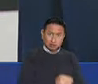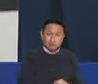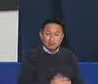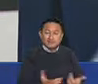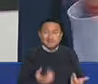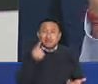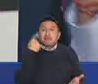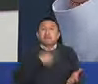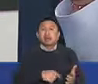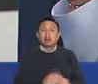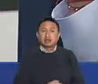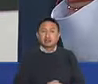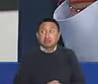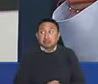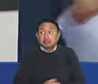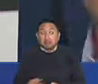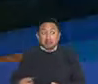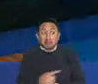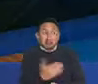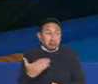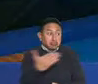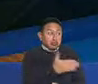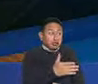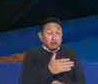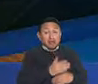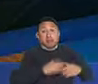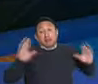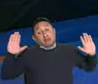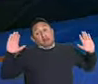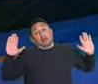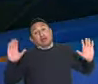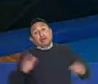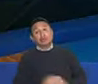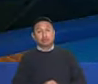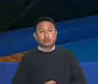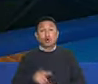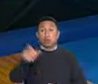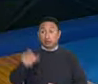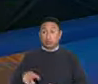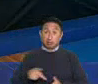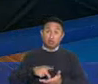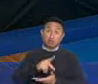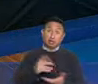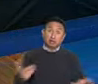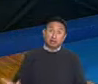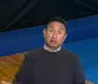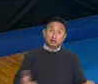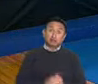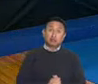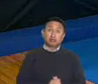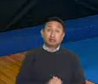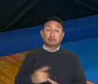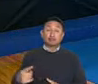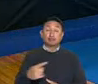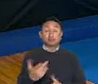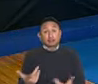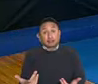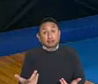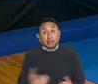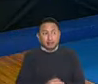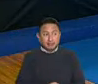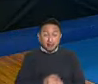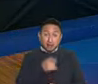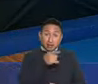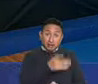nos sirve decir, no sé si el patrullero no llega, no es mi culpa. O a los ciudadanos les toca dar para que el patrullero funcione. Entonces,